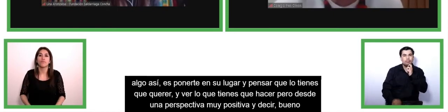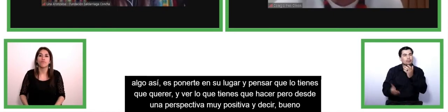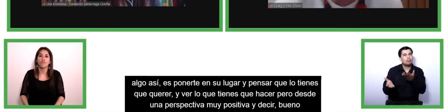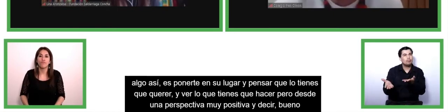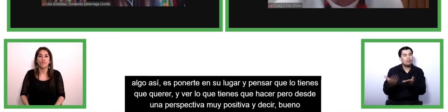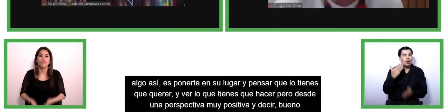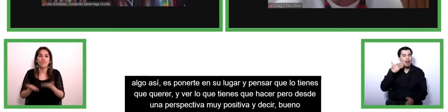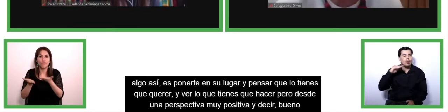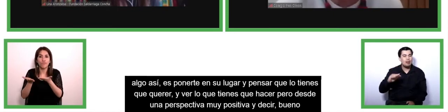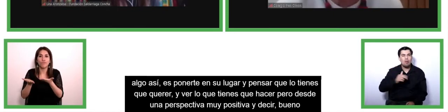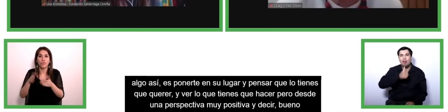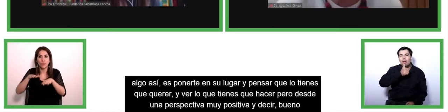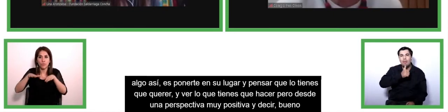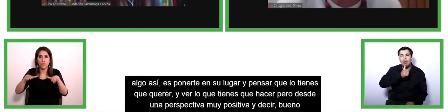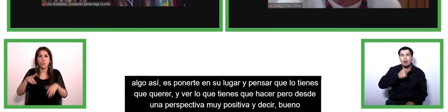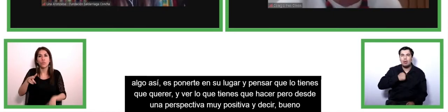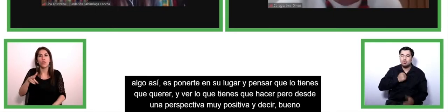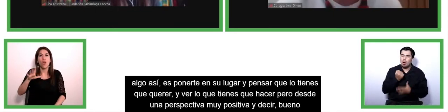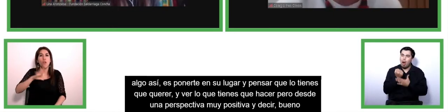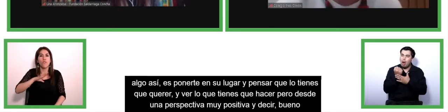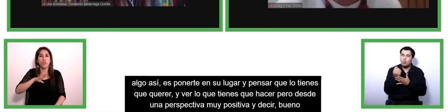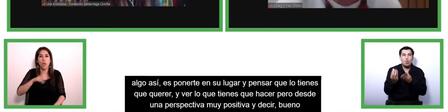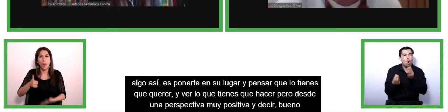¿qué puedo aportar? ¿Qué se le puede hacer?